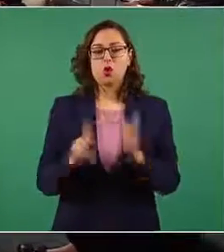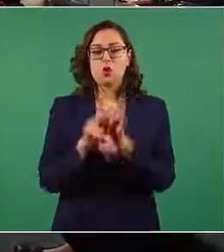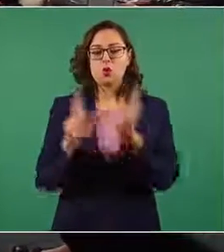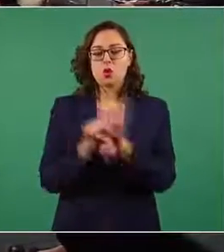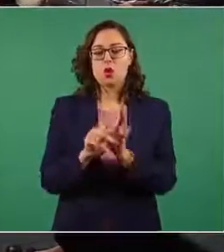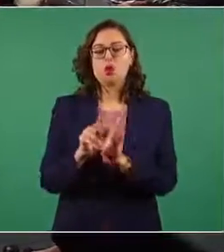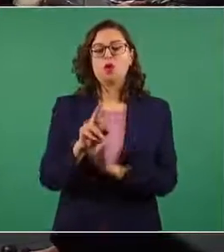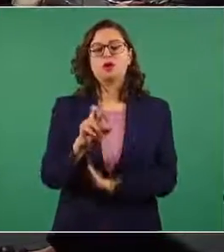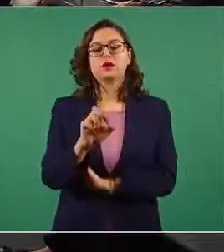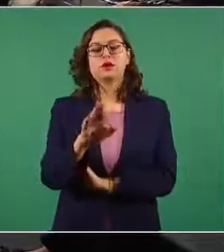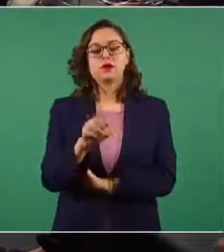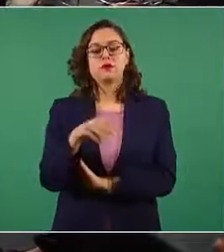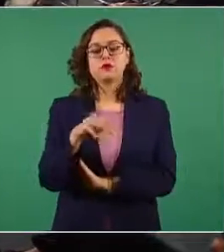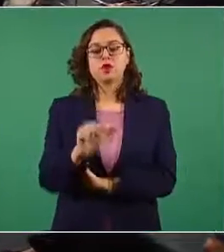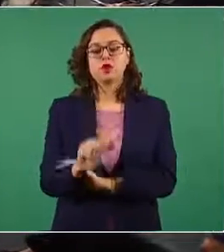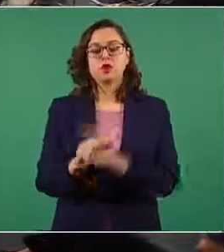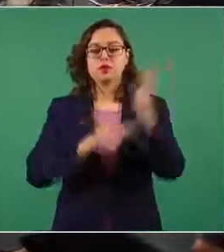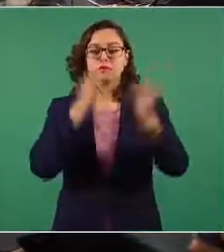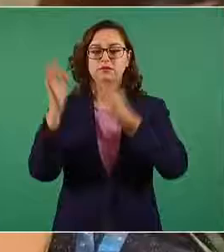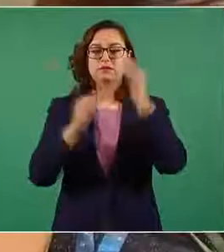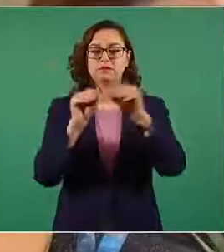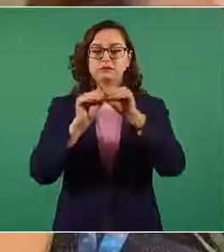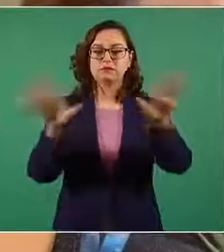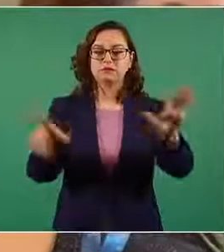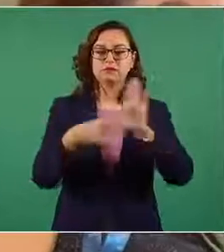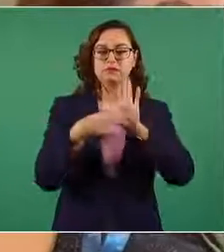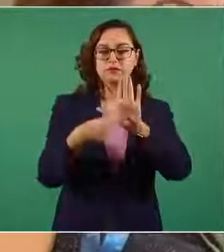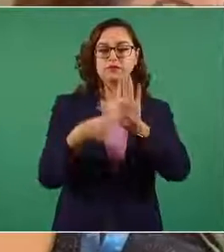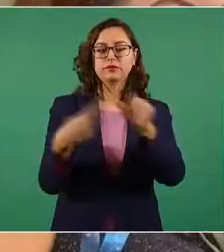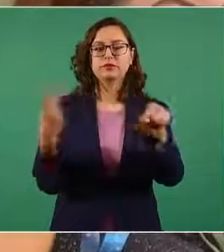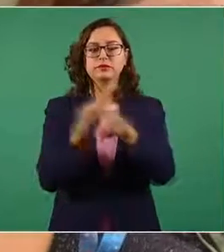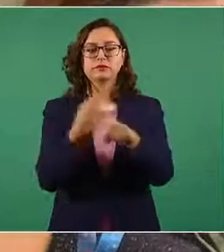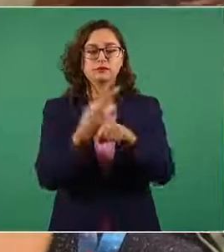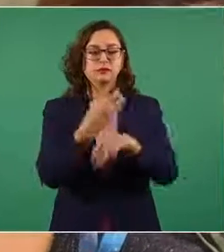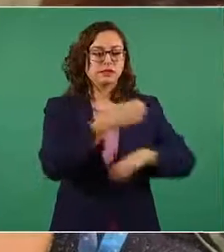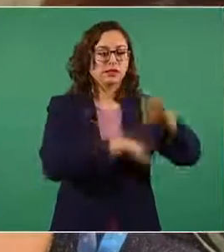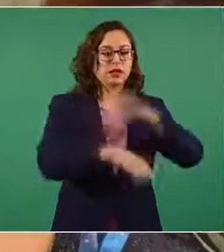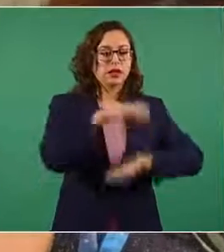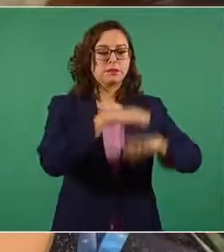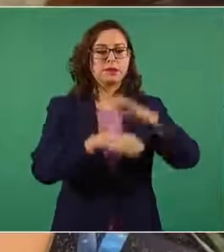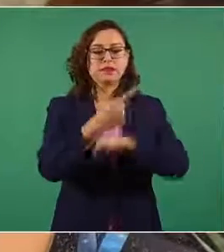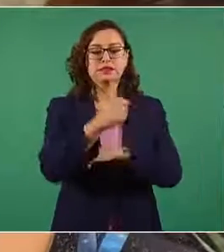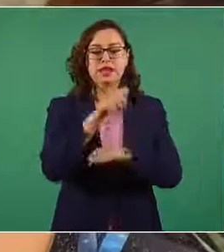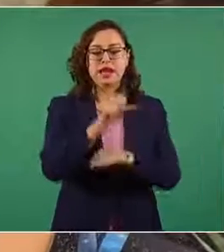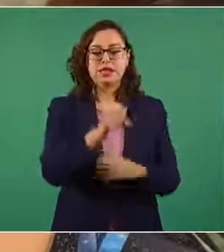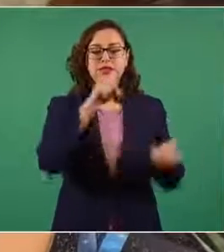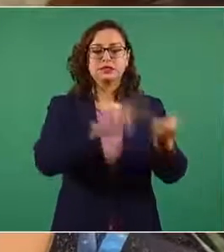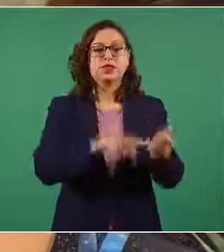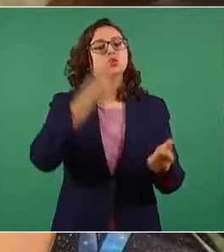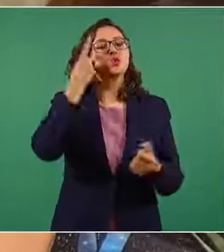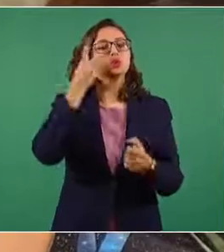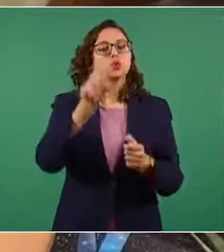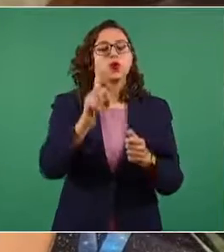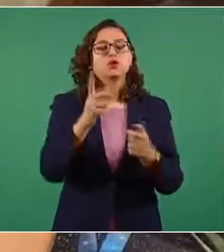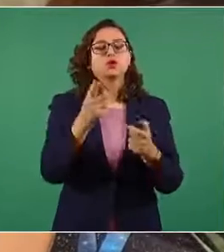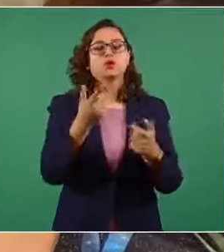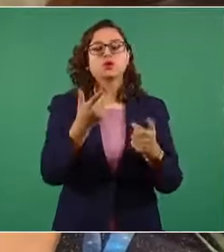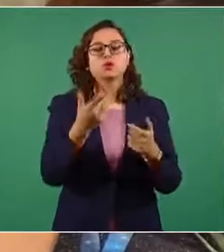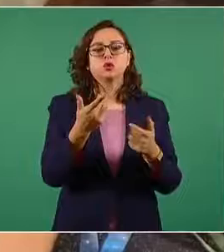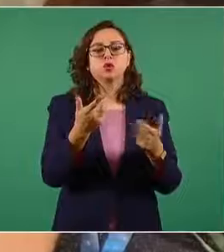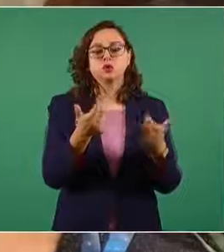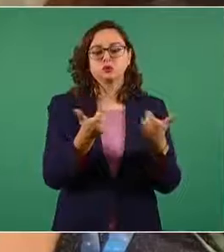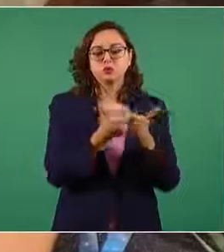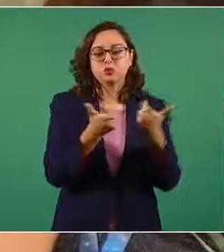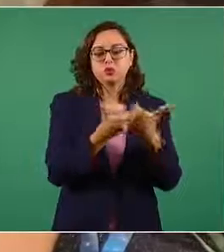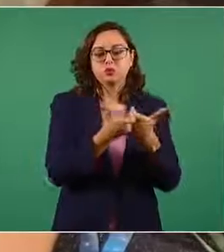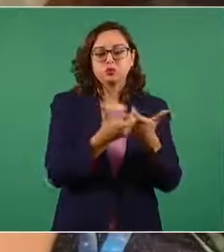reportaje que evidencia cómo compañías gaseras y sus comisionistas, esta última franja o